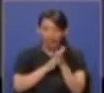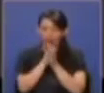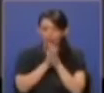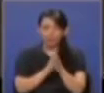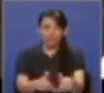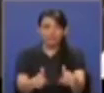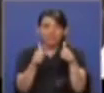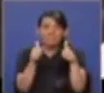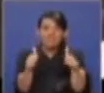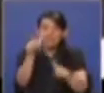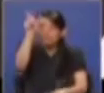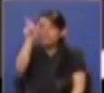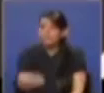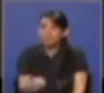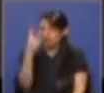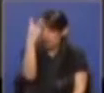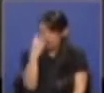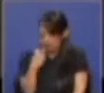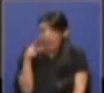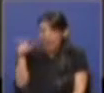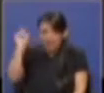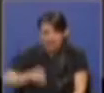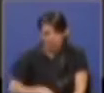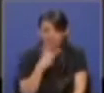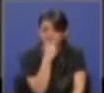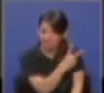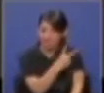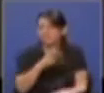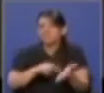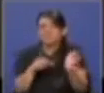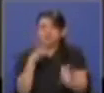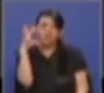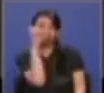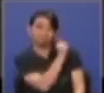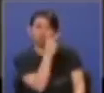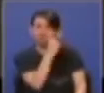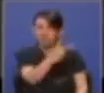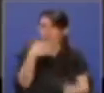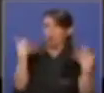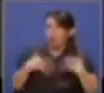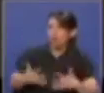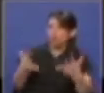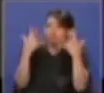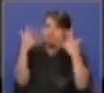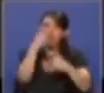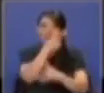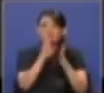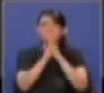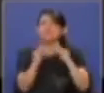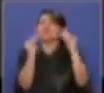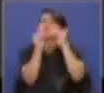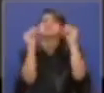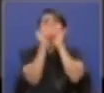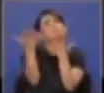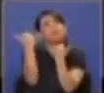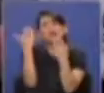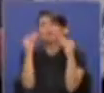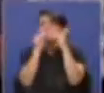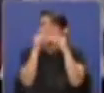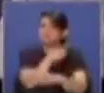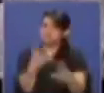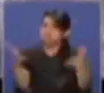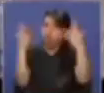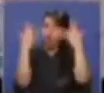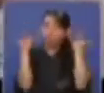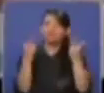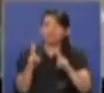que el que no quiere ver. Y aquellos que dicen no a la minería son los que más piden día a día más obras y